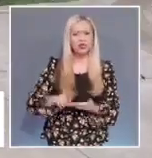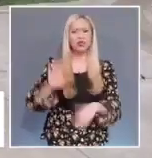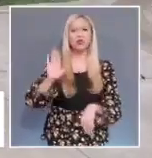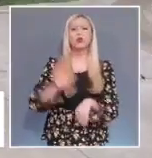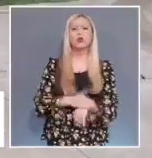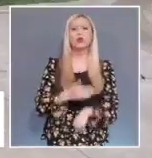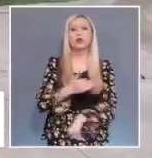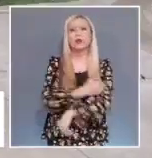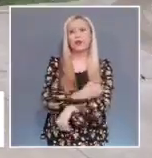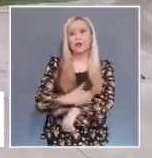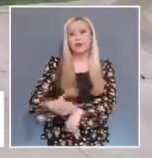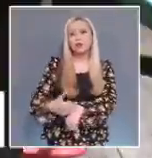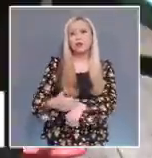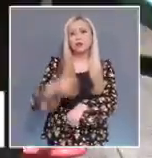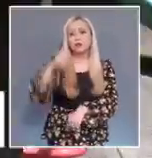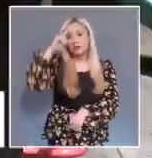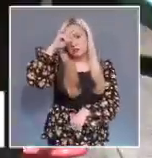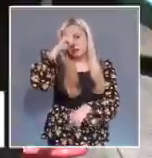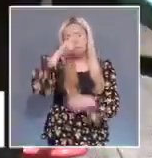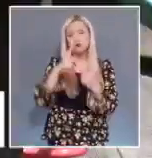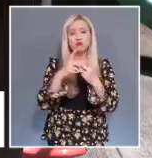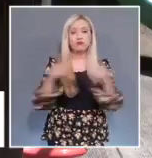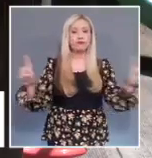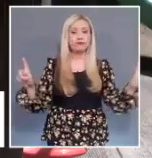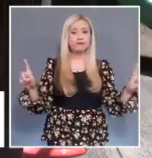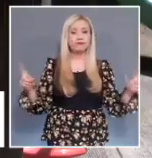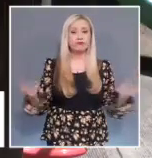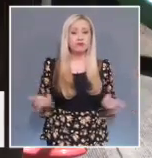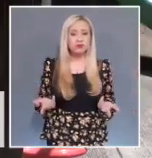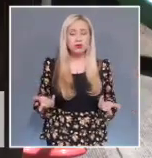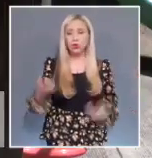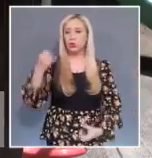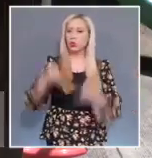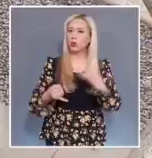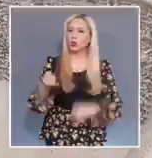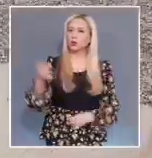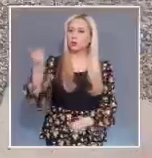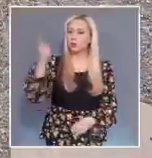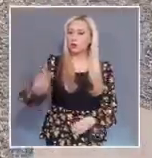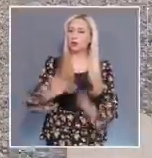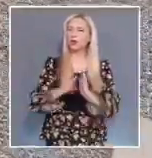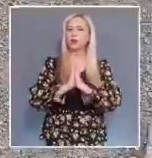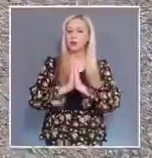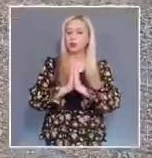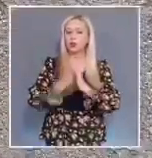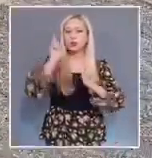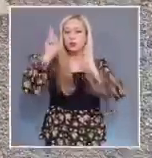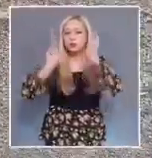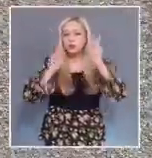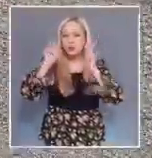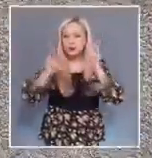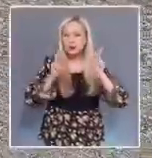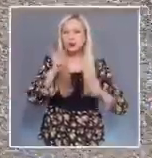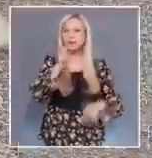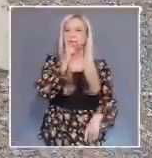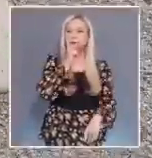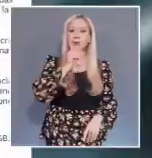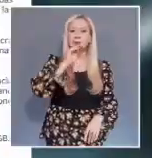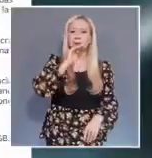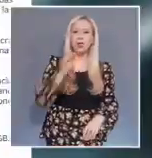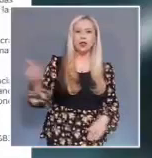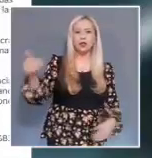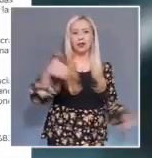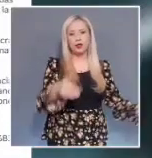encuentra fracturada. El juez ordenó un régimen de convivencia distinto que permita fomentar los lazos de apego y